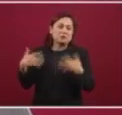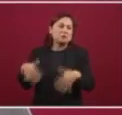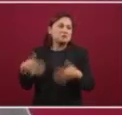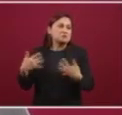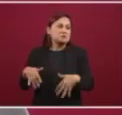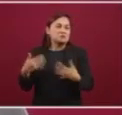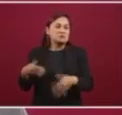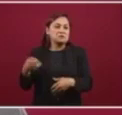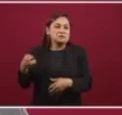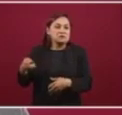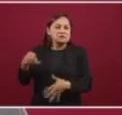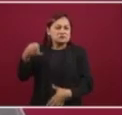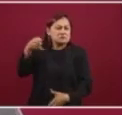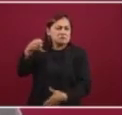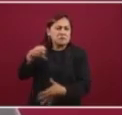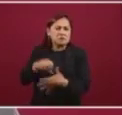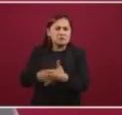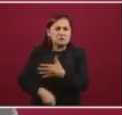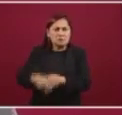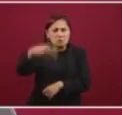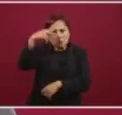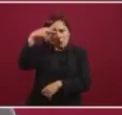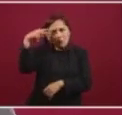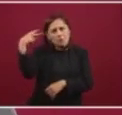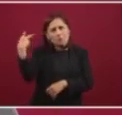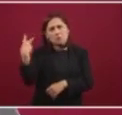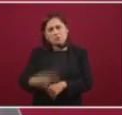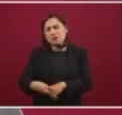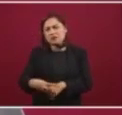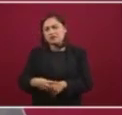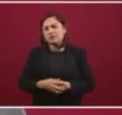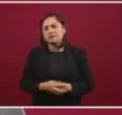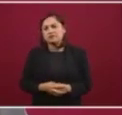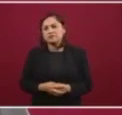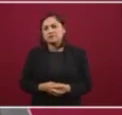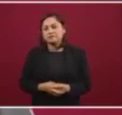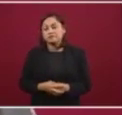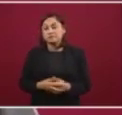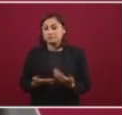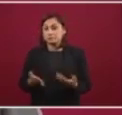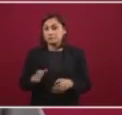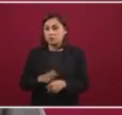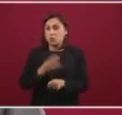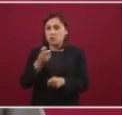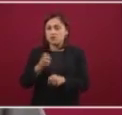nuestro país. Es muy importante que nos visiten